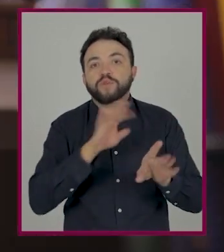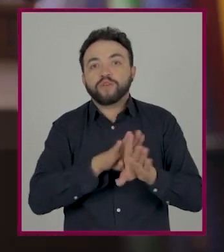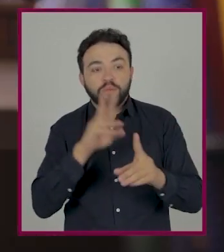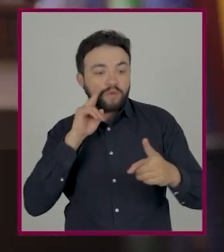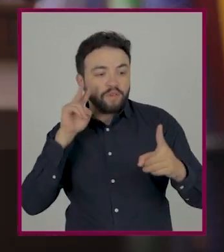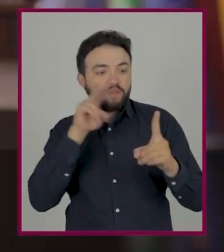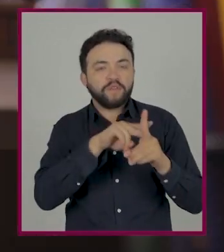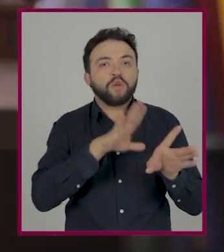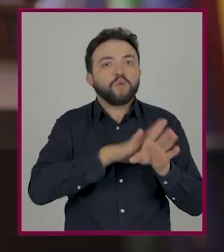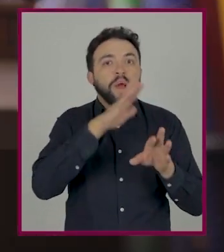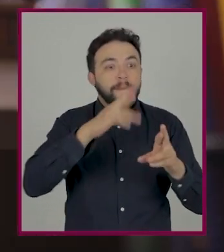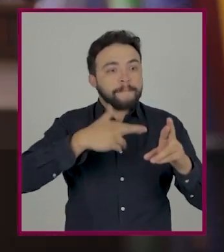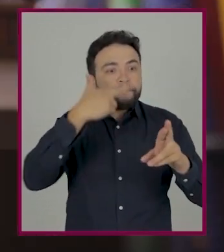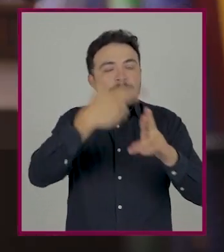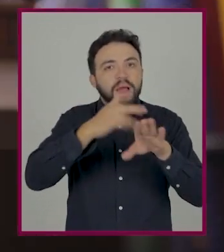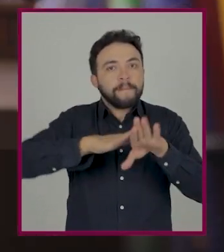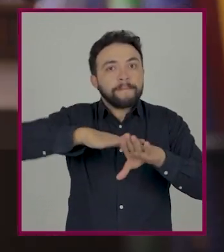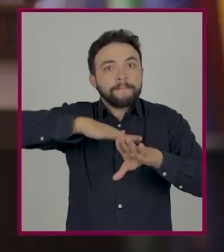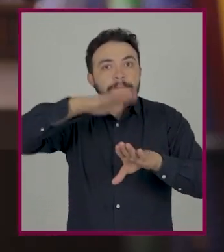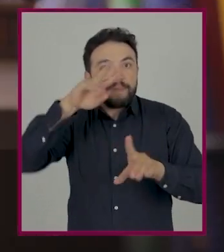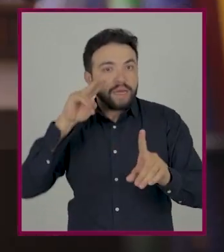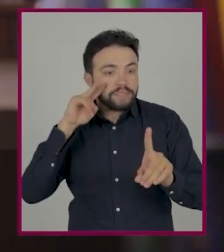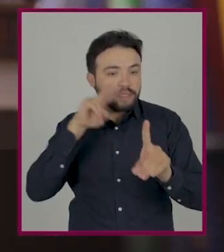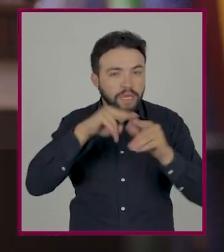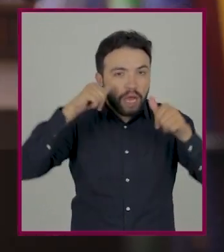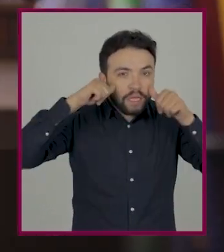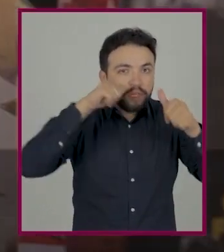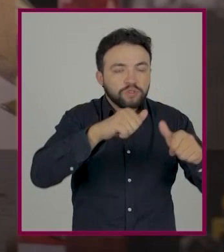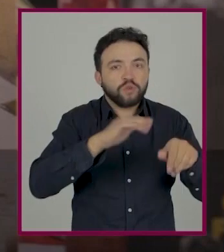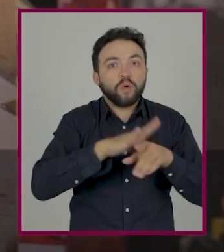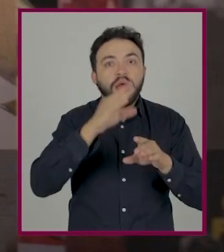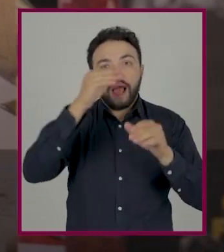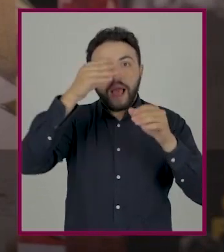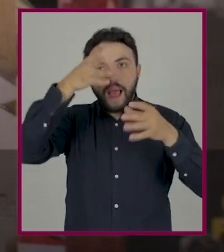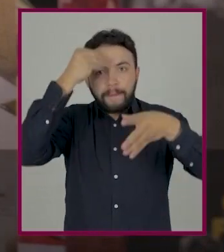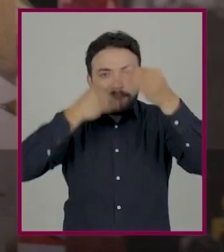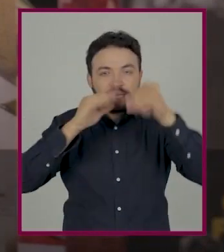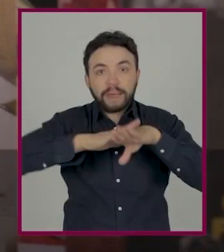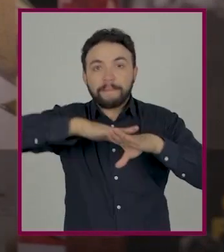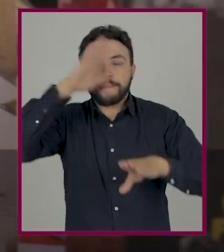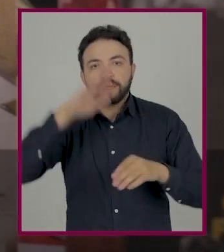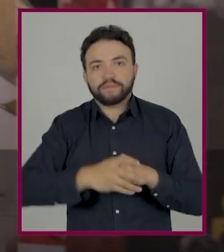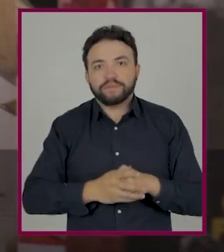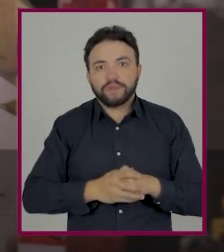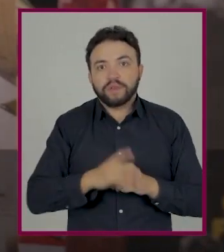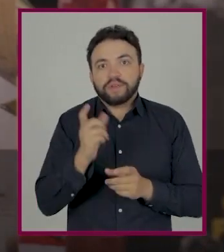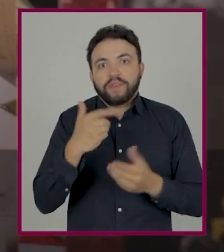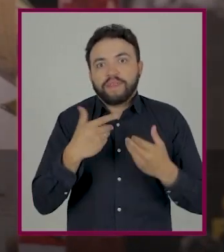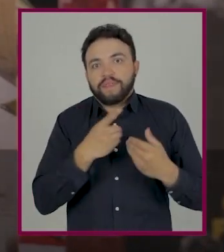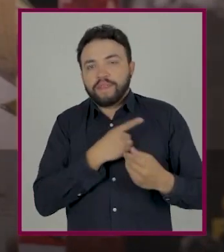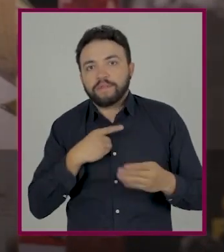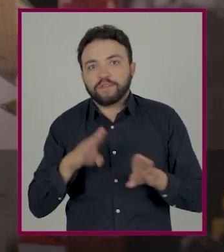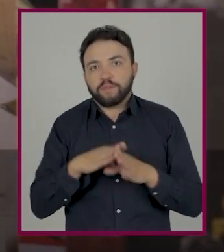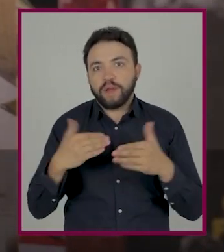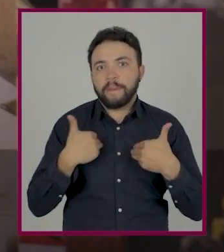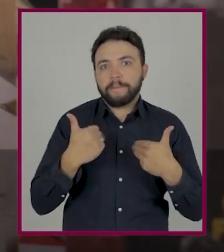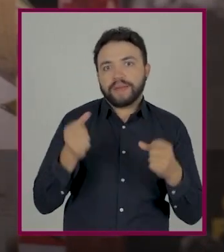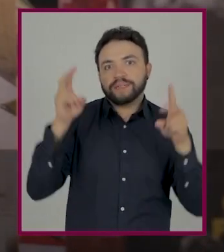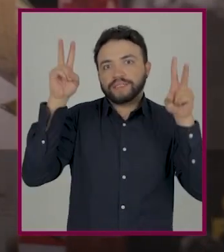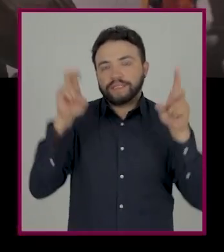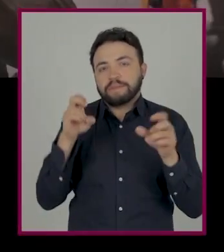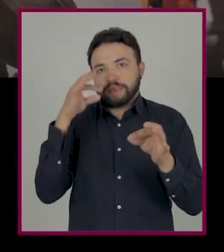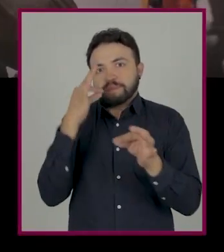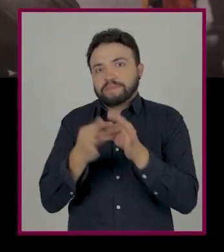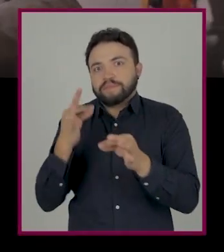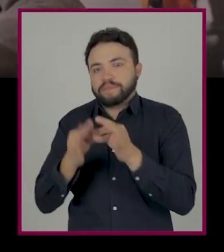Porque visualmente resalta lo que tú necesitas ver o aprender. Y para poder hacerlos, tienes que haber comprendido el tema a la